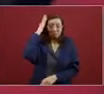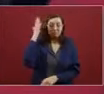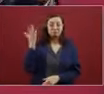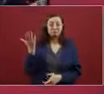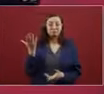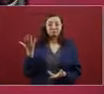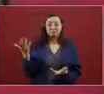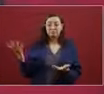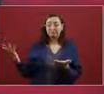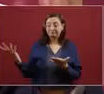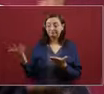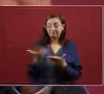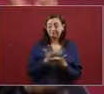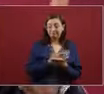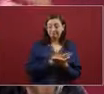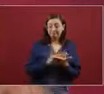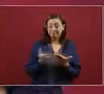ganan